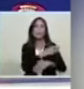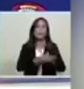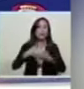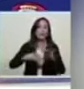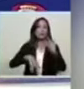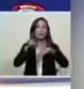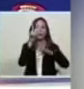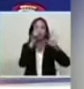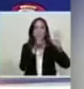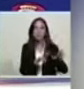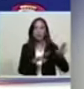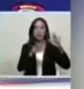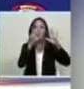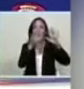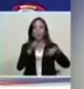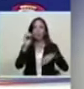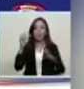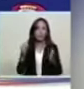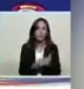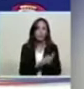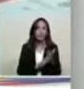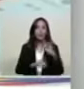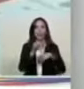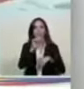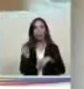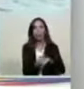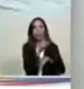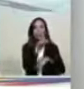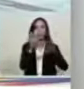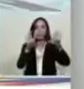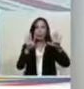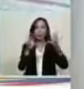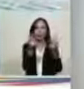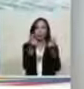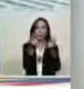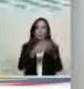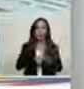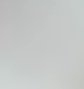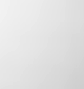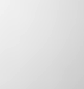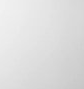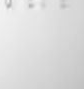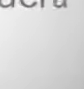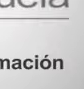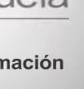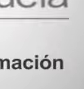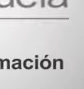1.770.819 millones de bolívares. Aprobado.